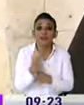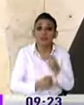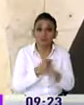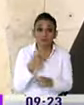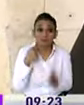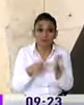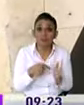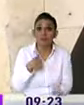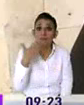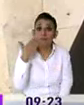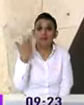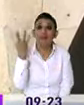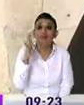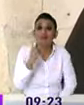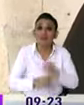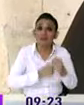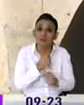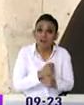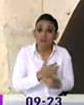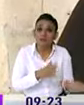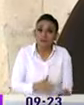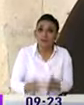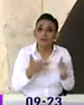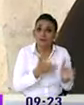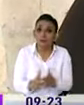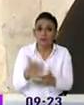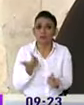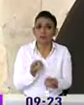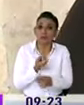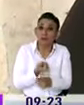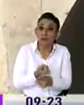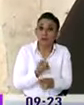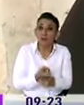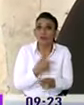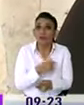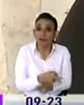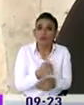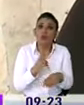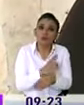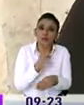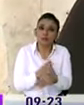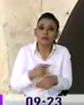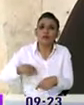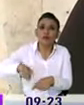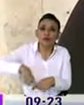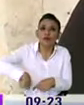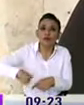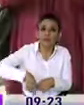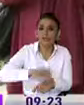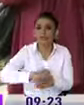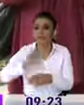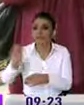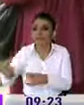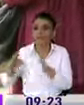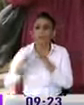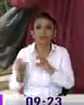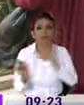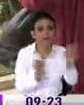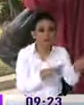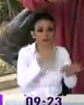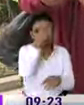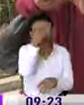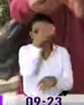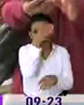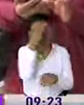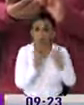mami, se hace 17 años. Por este motivo, ellos usan recorrido de puerta a puerta. El pedido de los pacientes